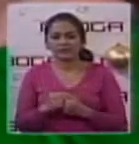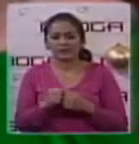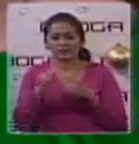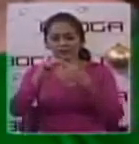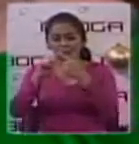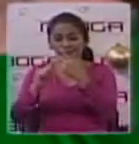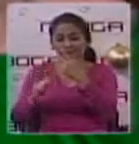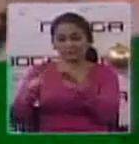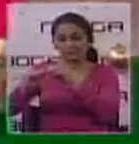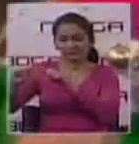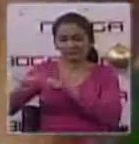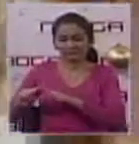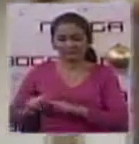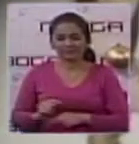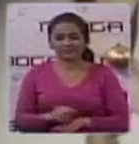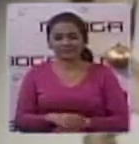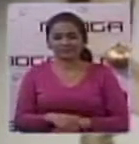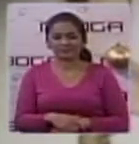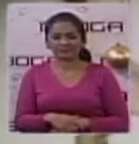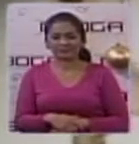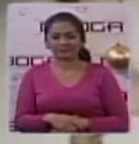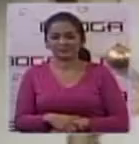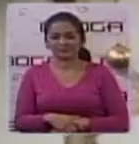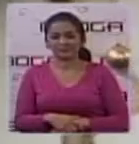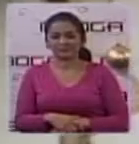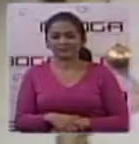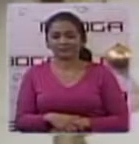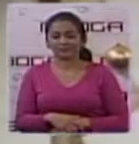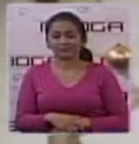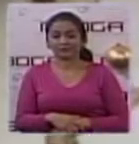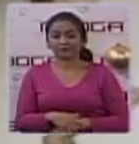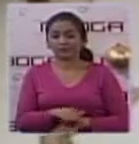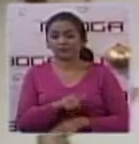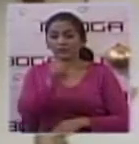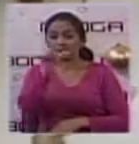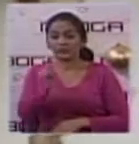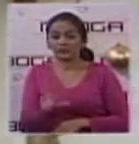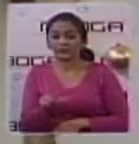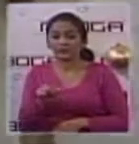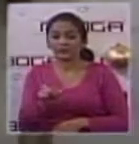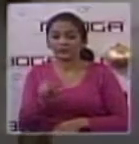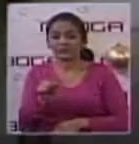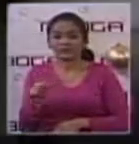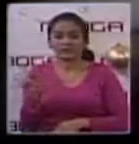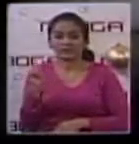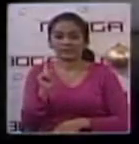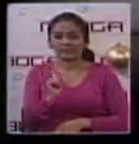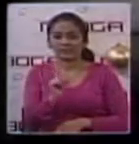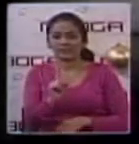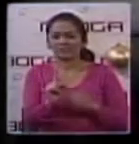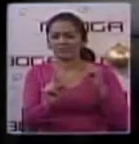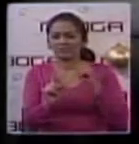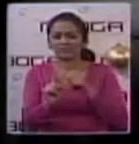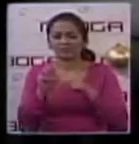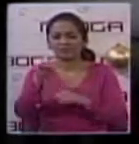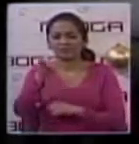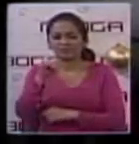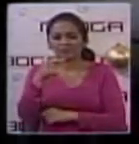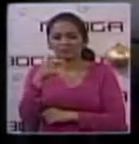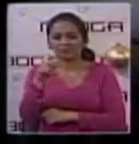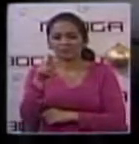toda esta investigación sobre esta comunidad otro gran representante quien estará en una de las pasarelas más importantes es miguel moyano